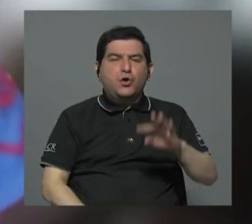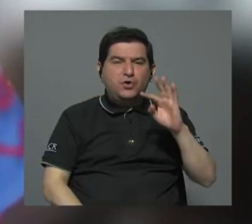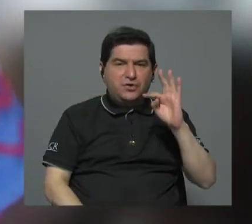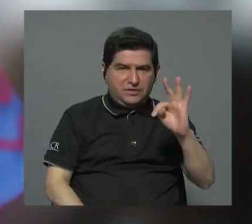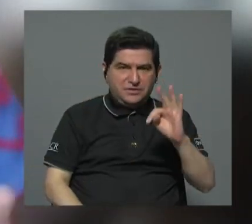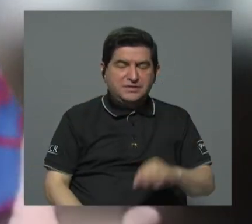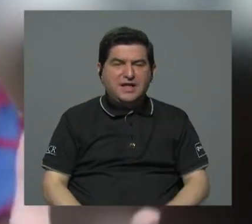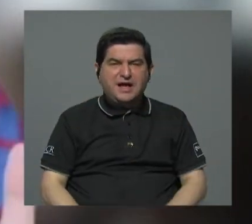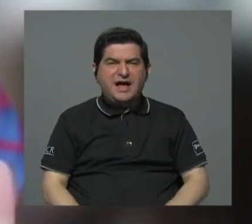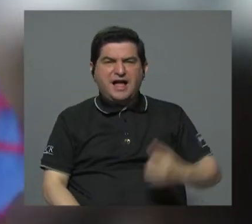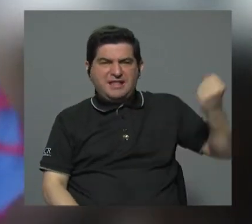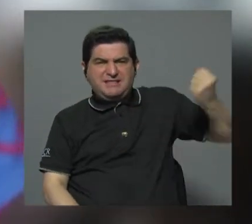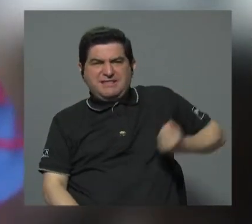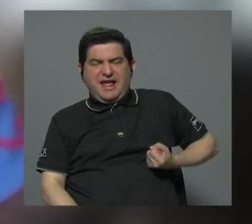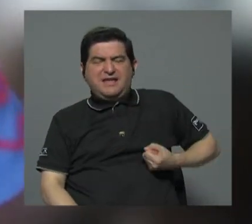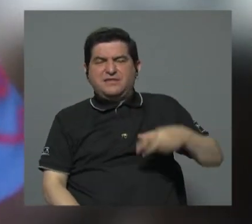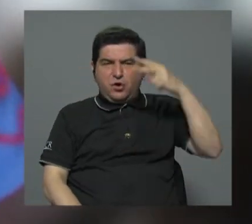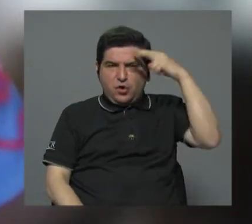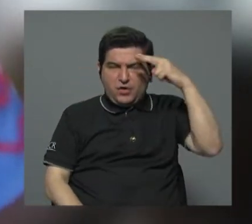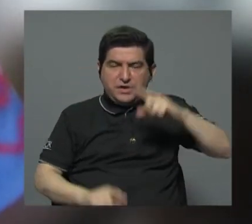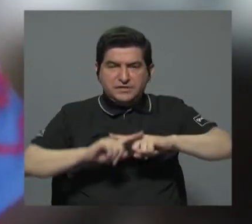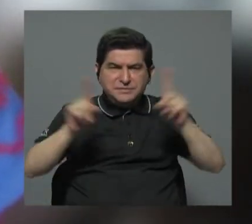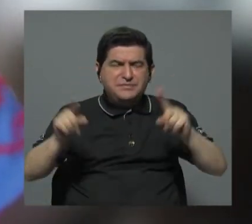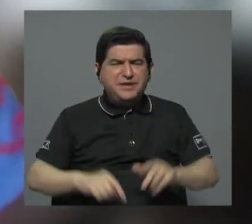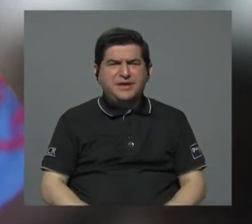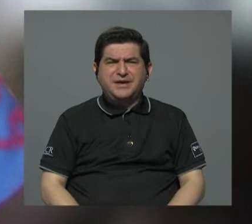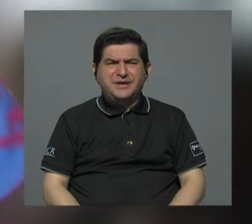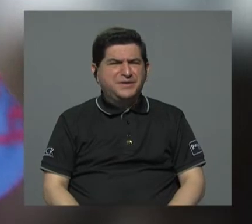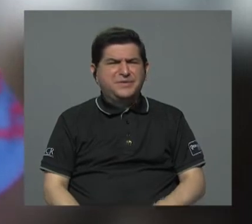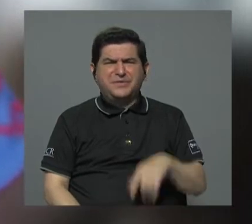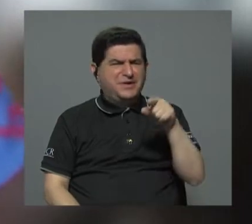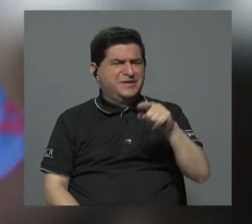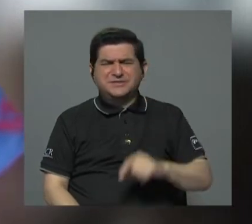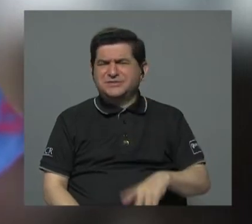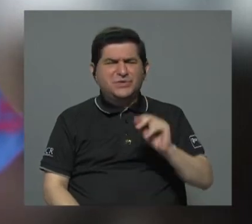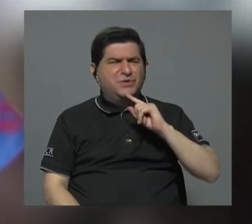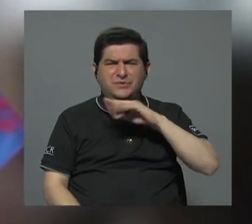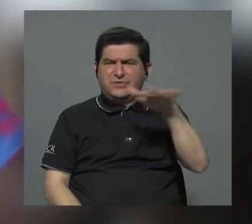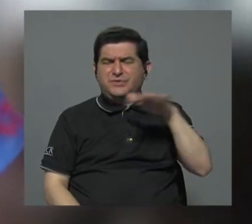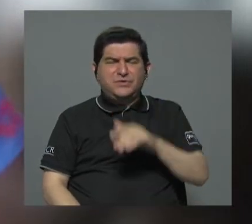los grandes traidores de México, pero esto está muy lejos de la realidad. Los